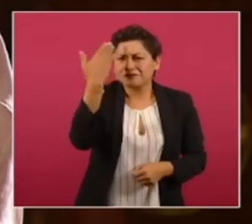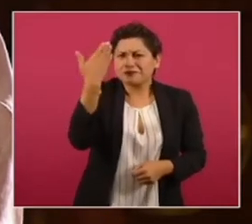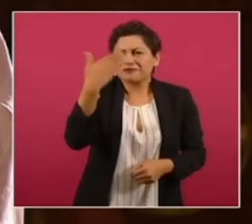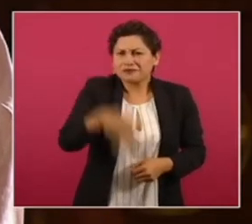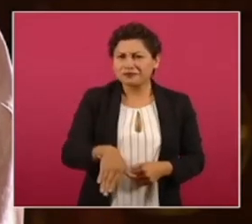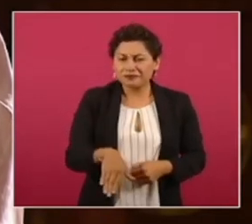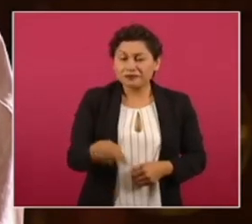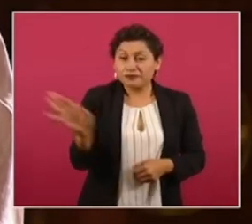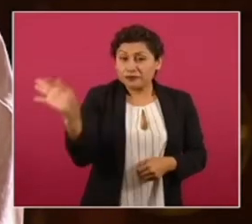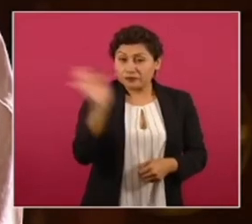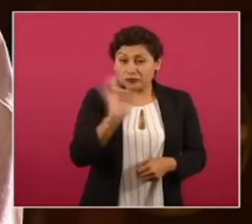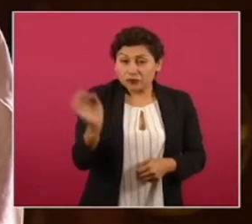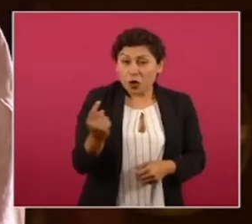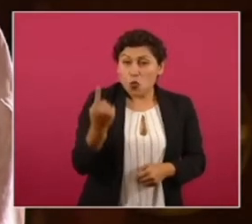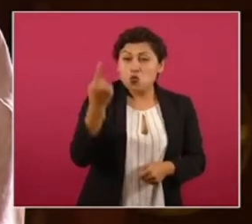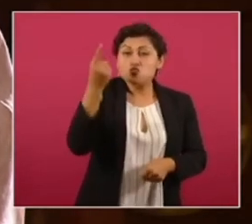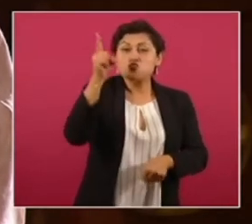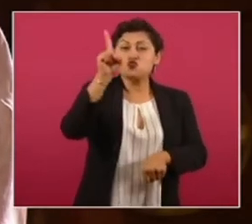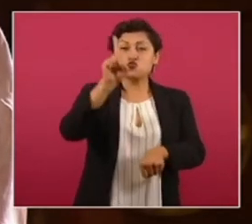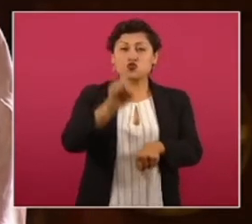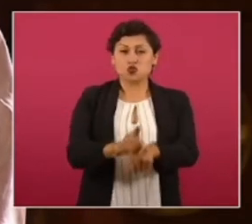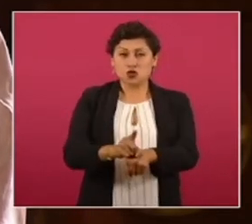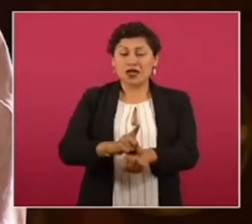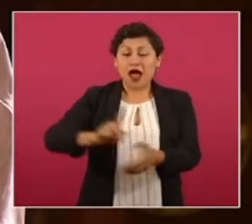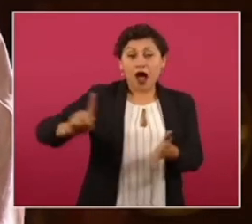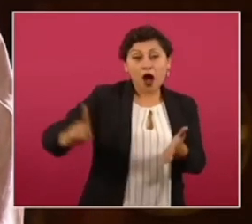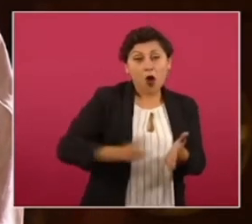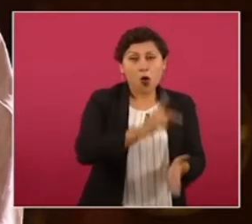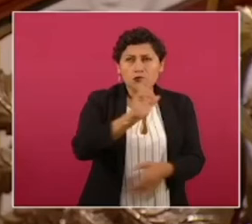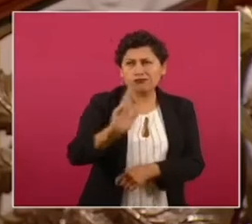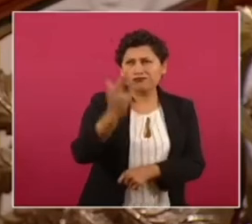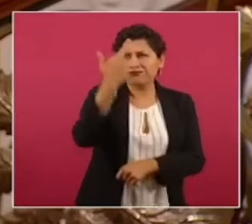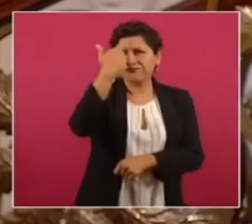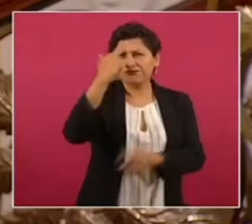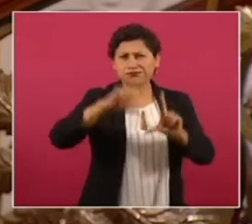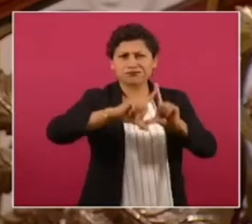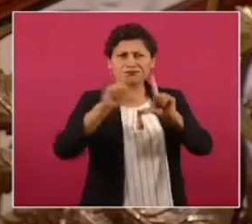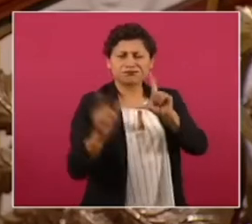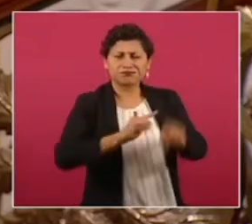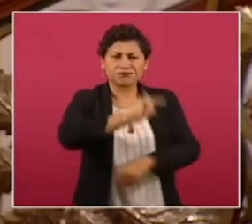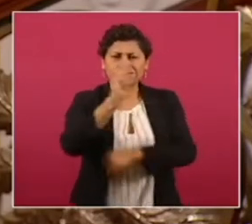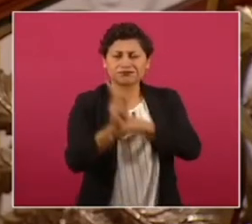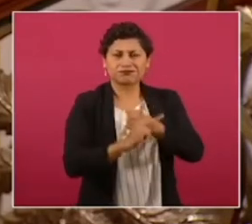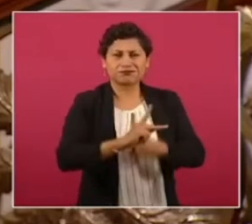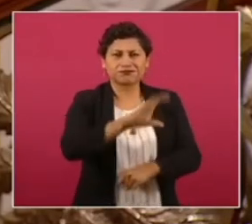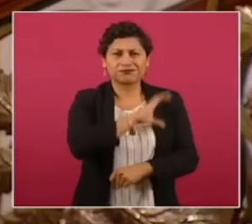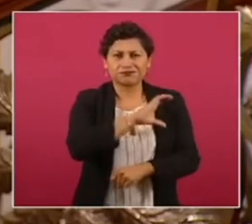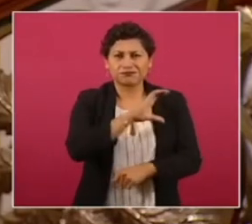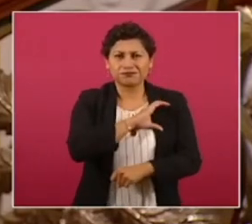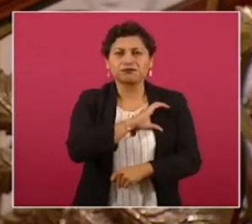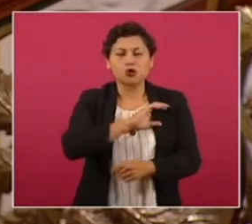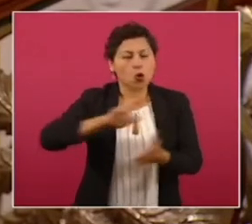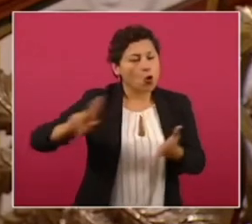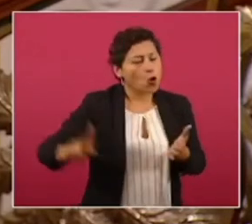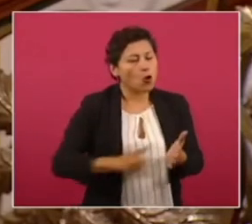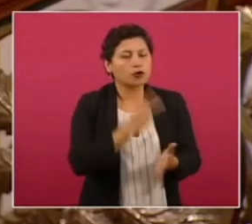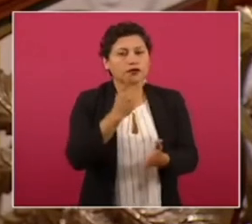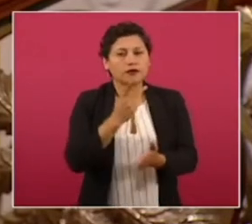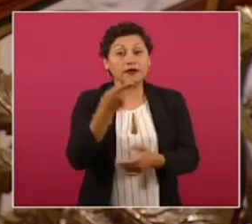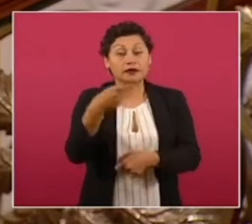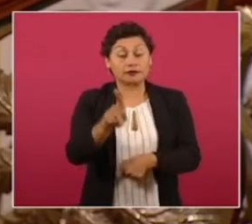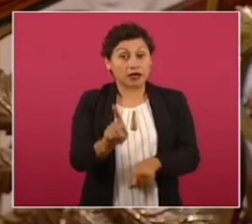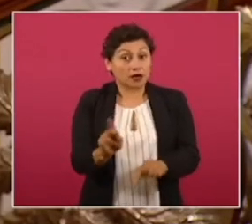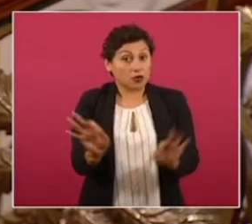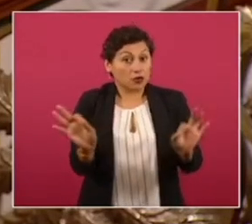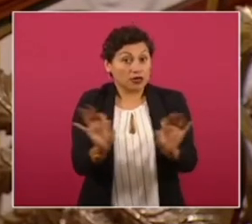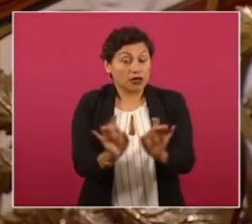reacción, intentará destruir cuanto hayamos hecho. Pero para ese caso, que es muy remoto,